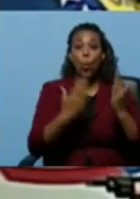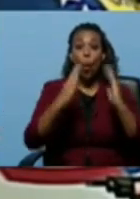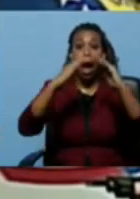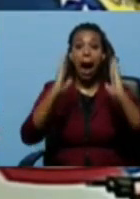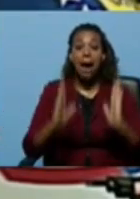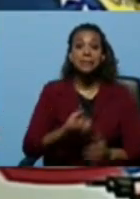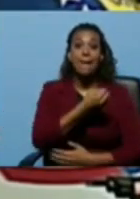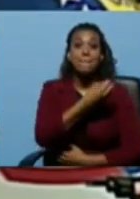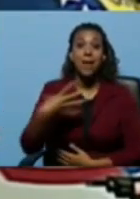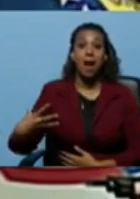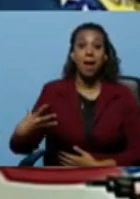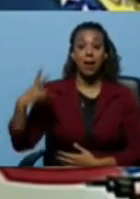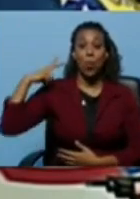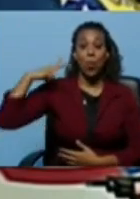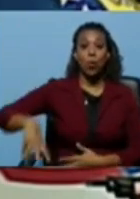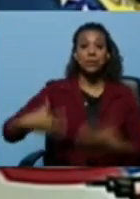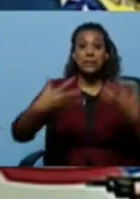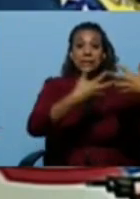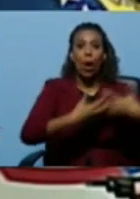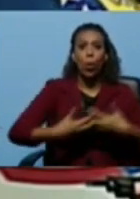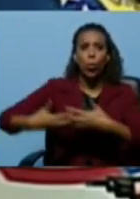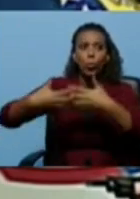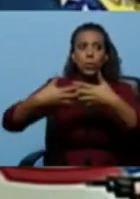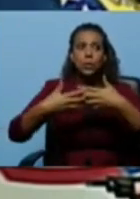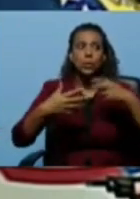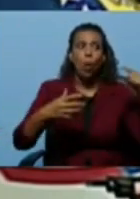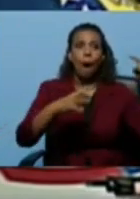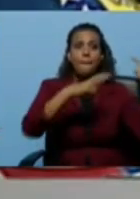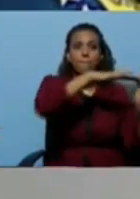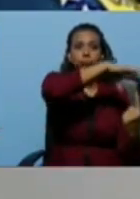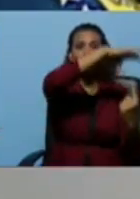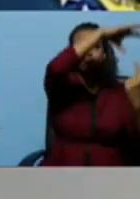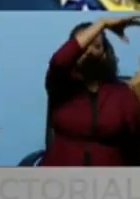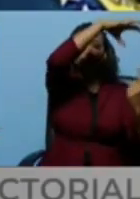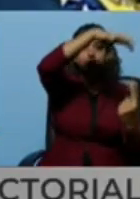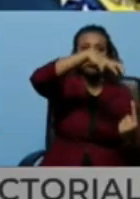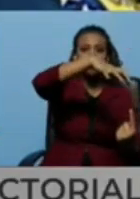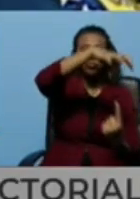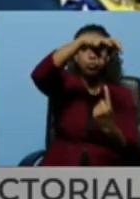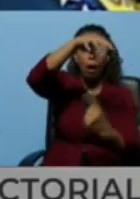Imaginen el nivel de este ciudadano para que la Casa Blanca